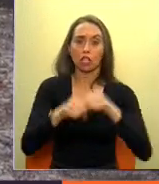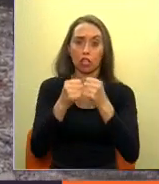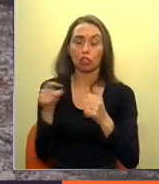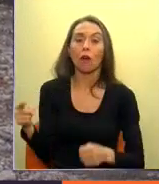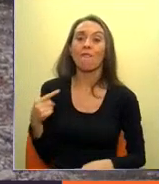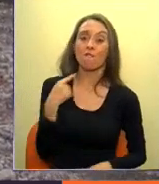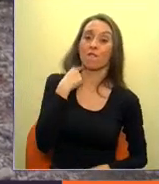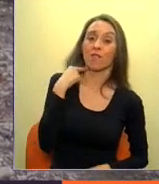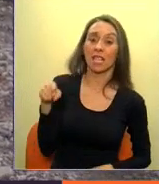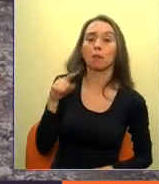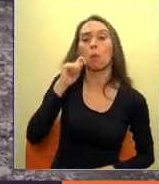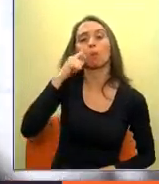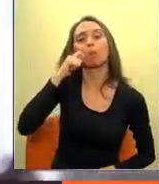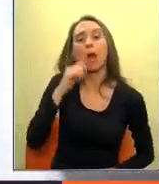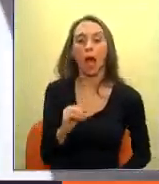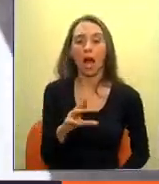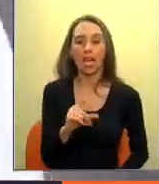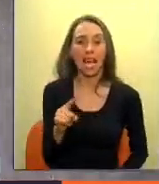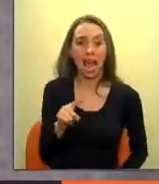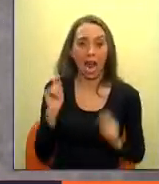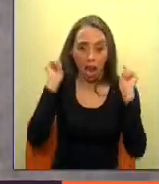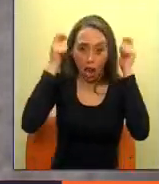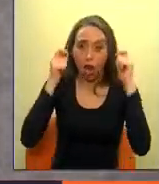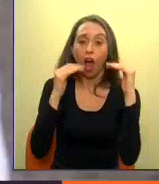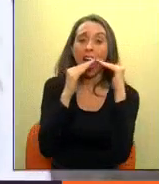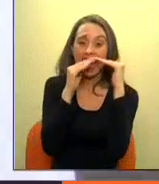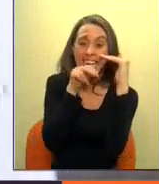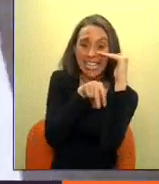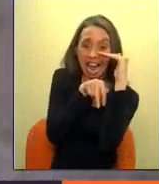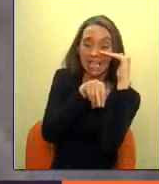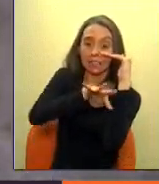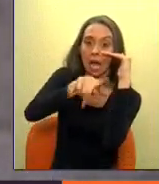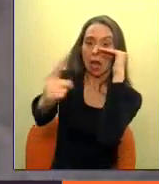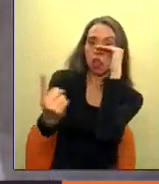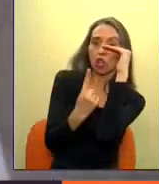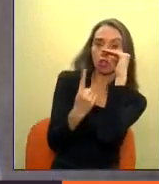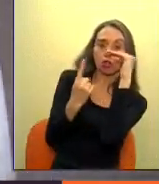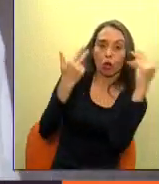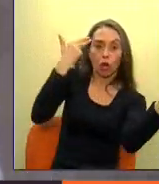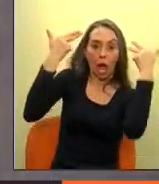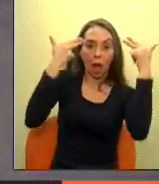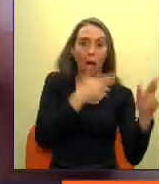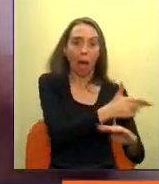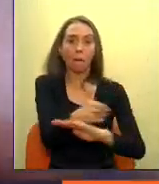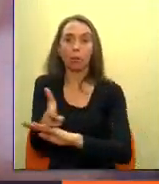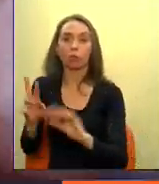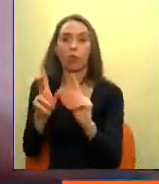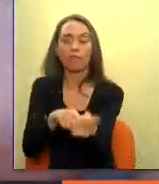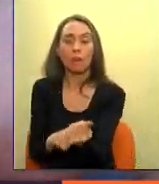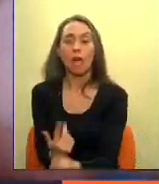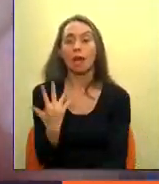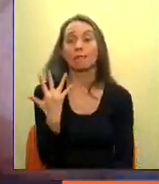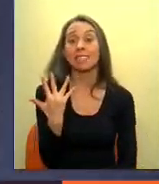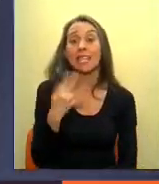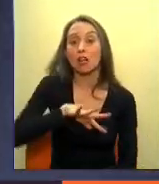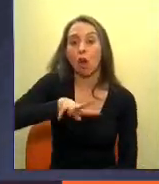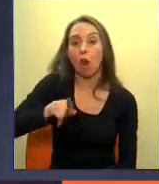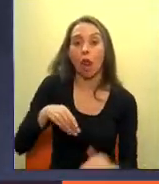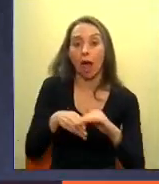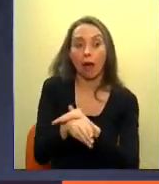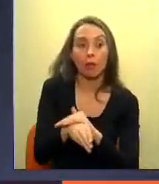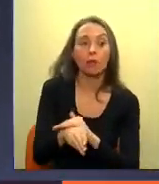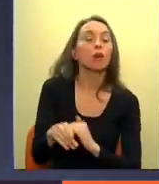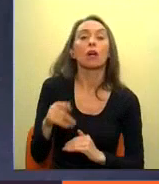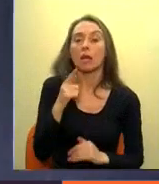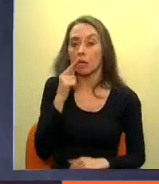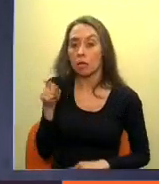al que llamaremos carlos dentro de su casa lo apuntaron con un arma a su familia también eran cinco delincuentes le apuntaron con un